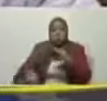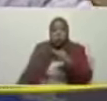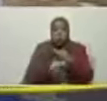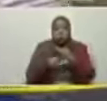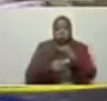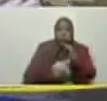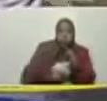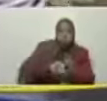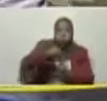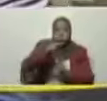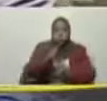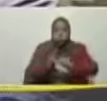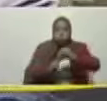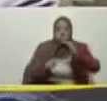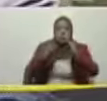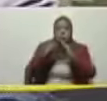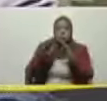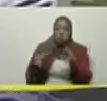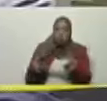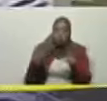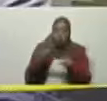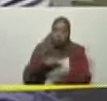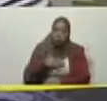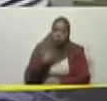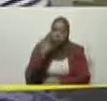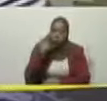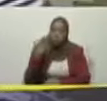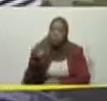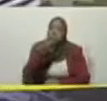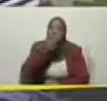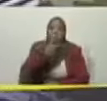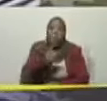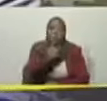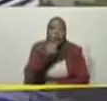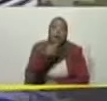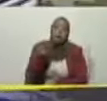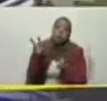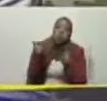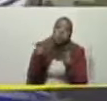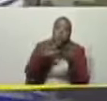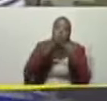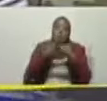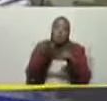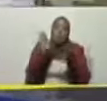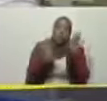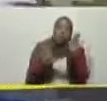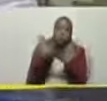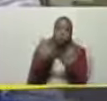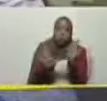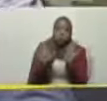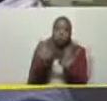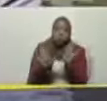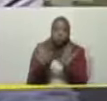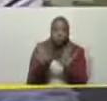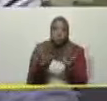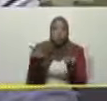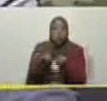reconstruir. Y usted puede ir a Tobar ahora. Está bello y lindo. Un pueblo turístico.